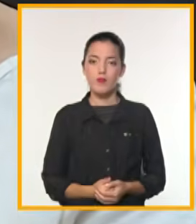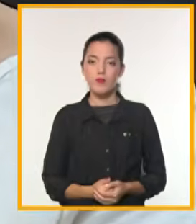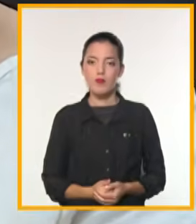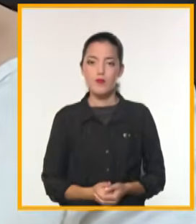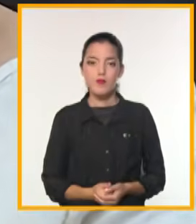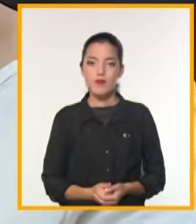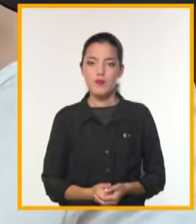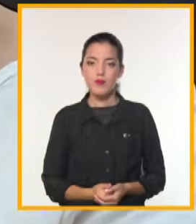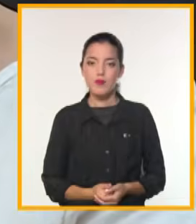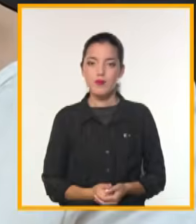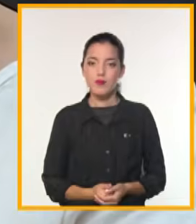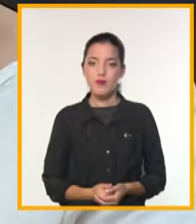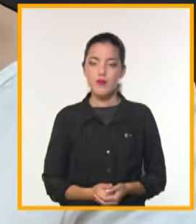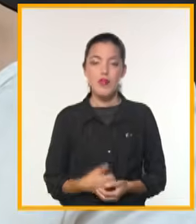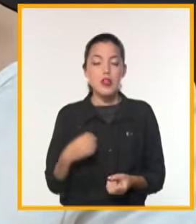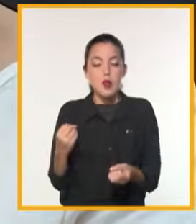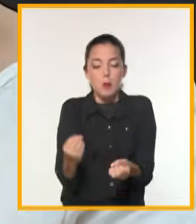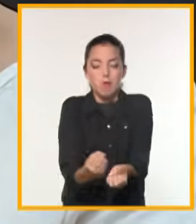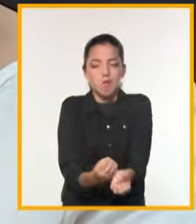es orgullo,